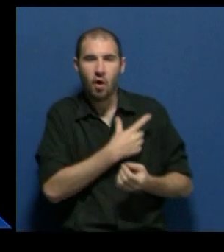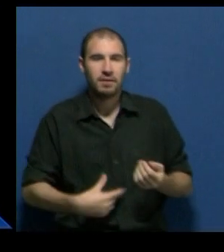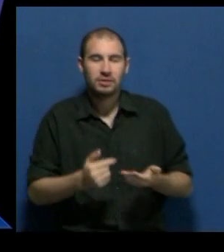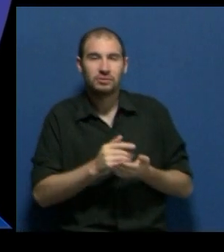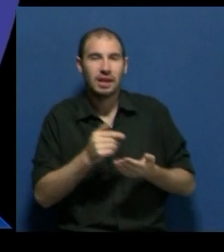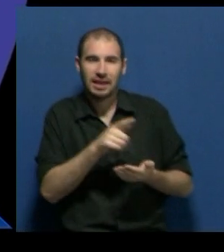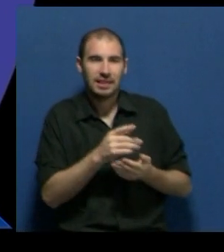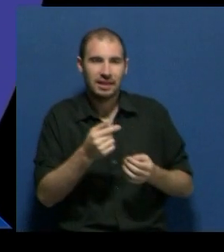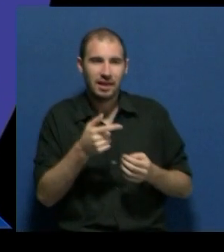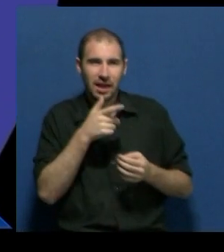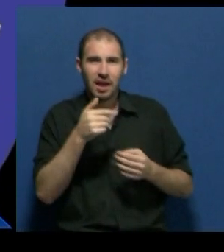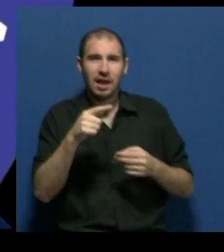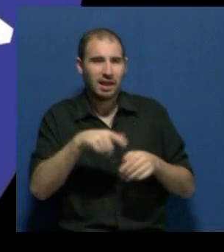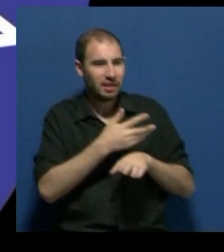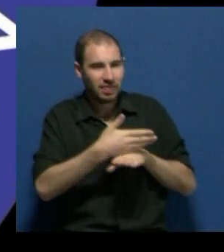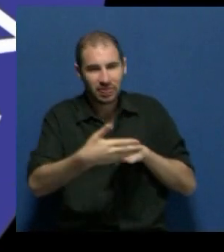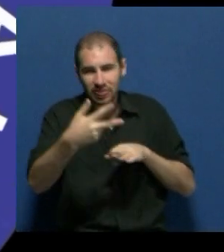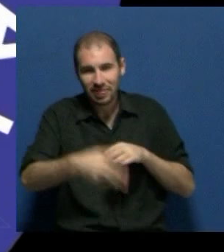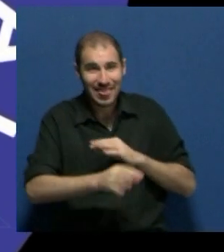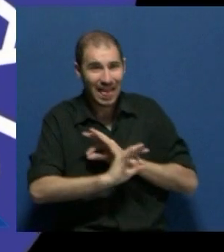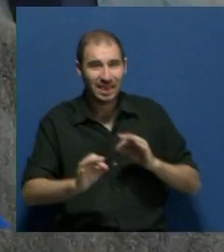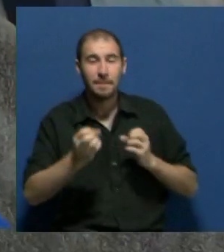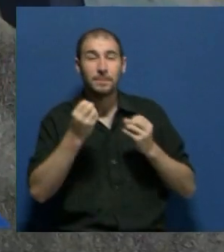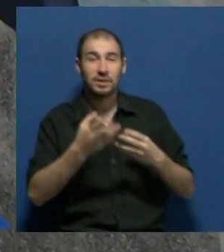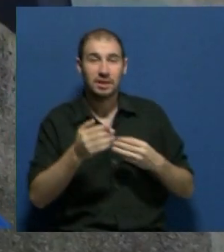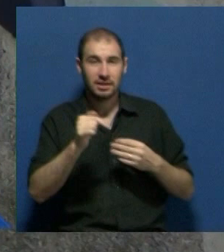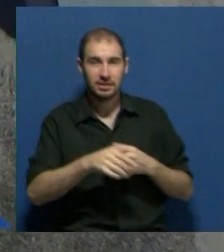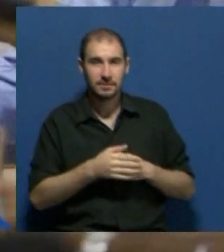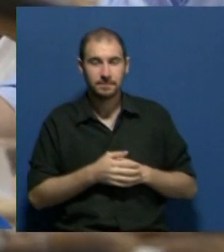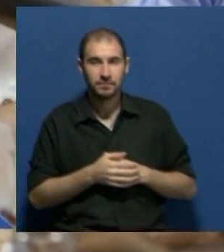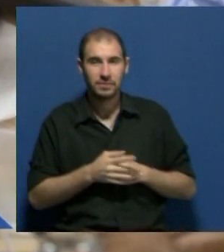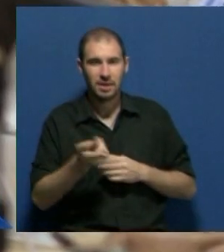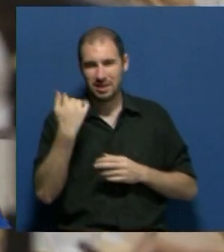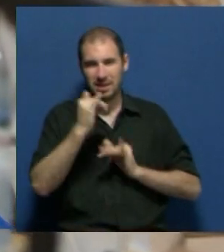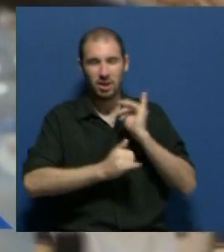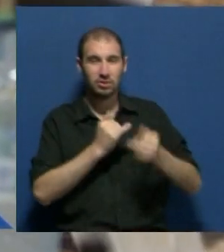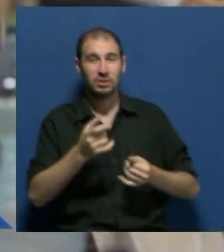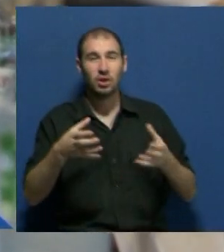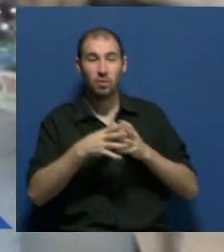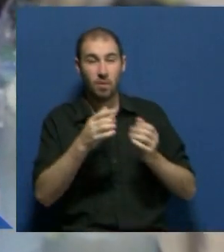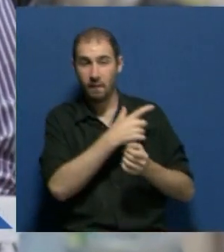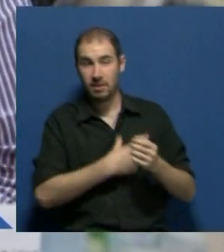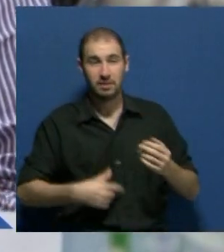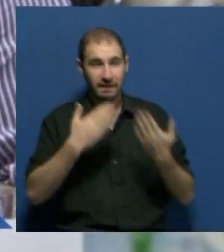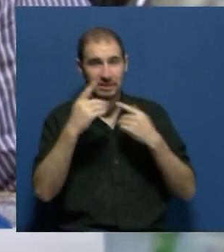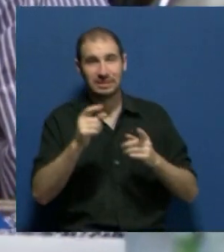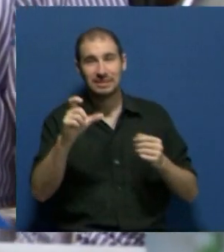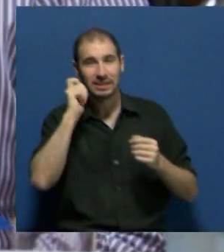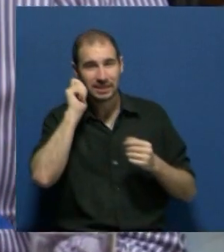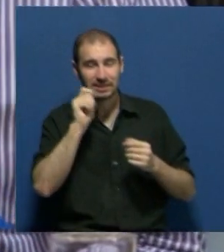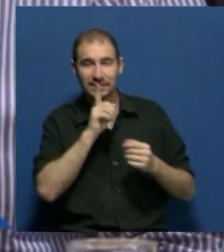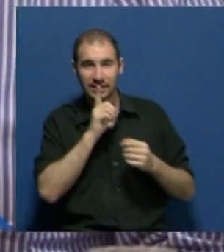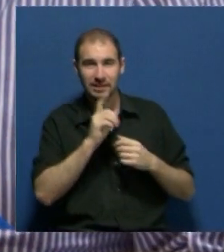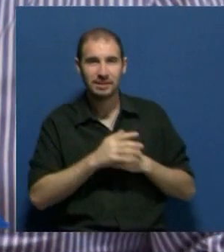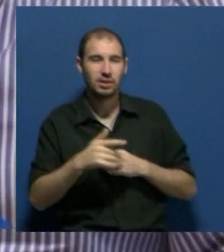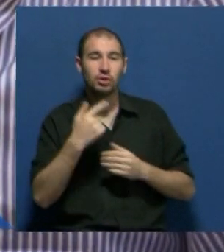rumbo, ni a corto ni a largo plazo, porque me remito a la reunión que tuvimos con el señor gobernador, la CGT, le dejamos